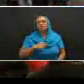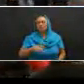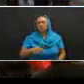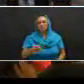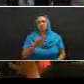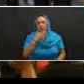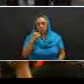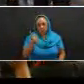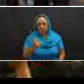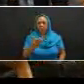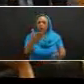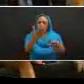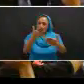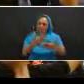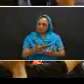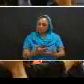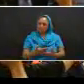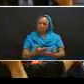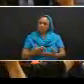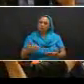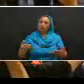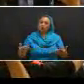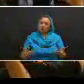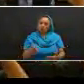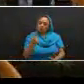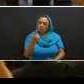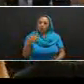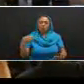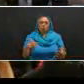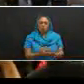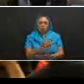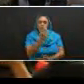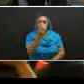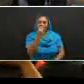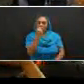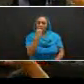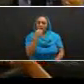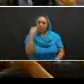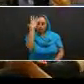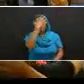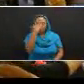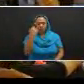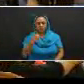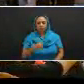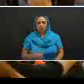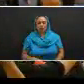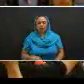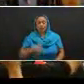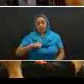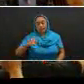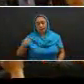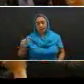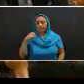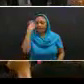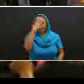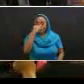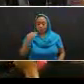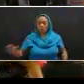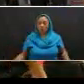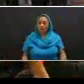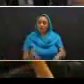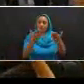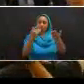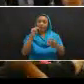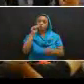de nuevo un alimento espiritual para nuestra alma, nuestro espíritu. En el nombre de Jesús, levantamos